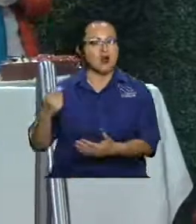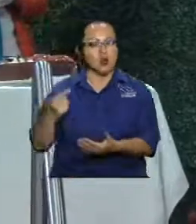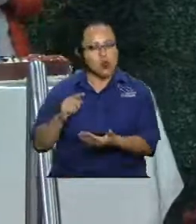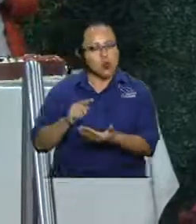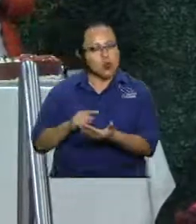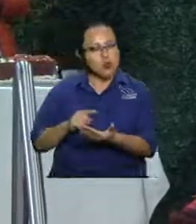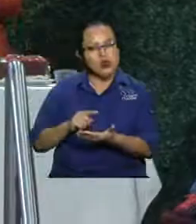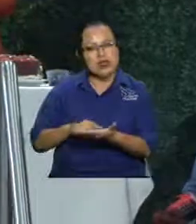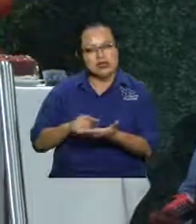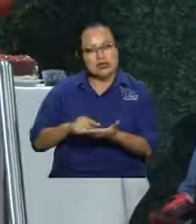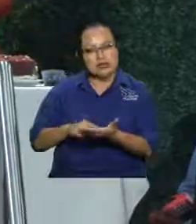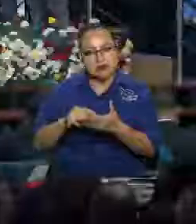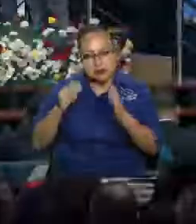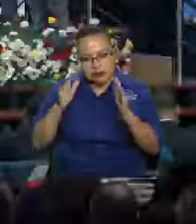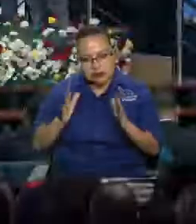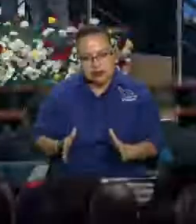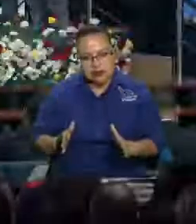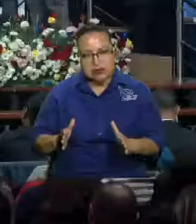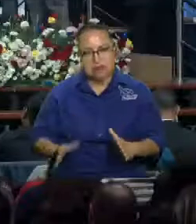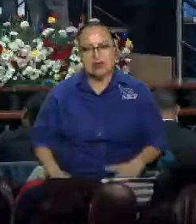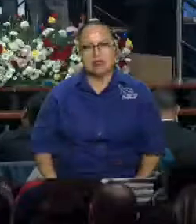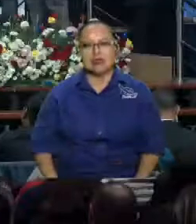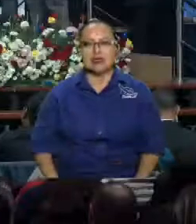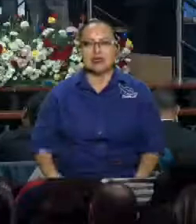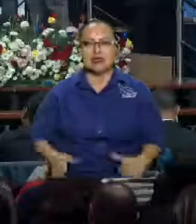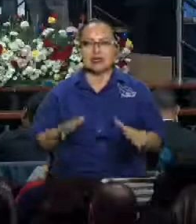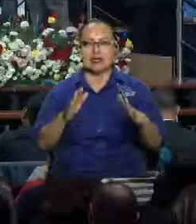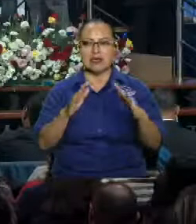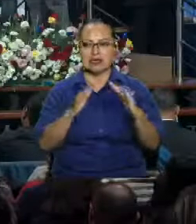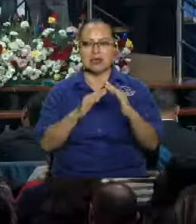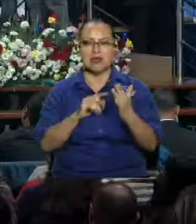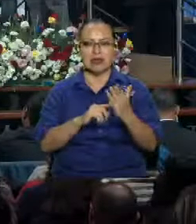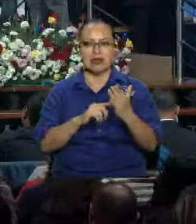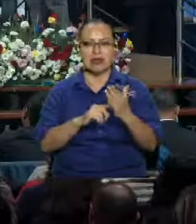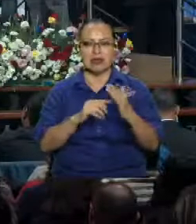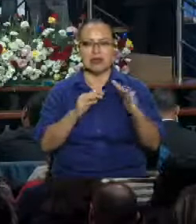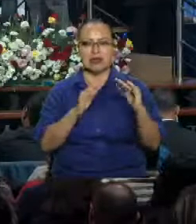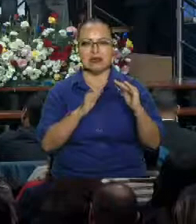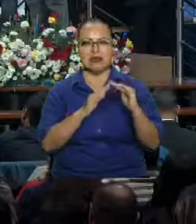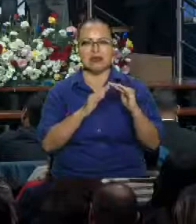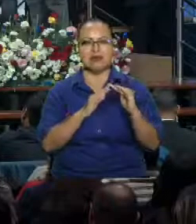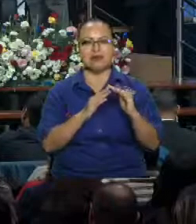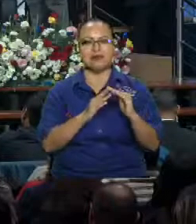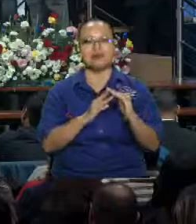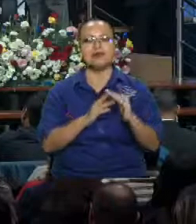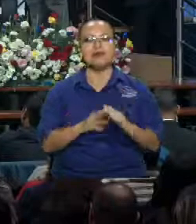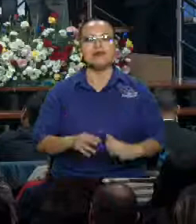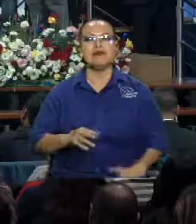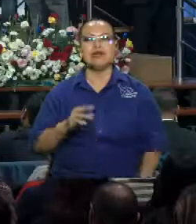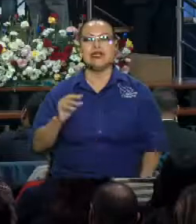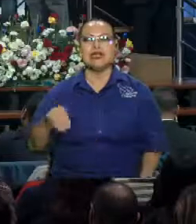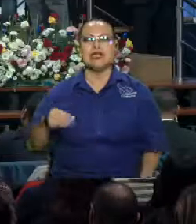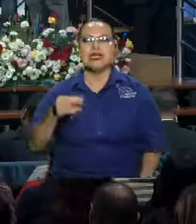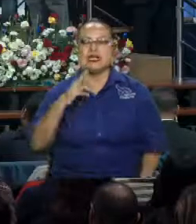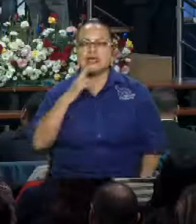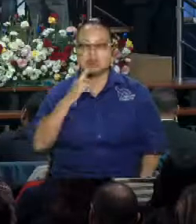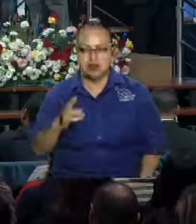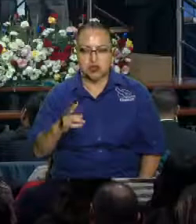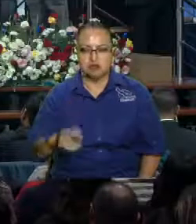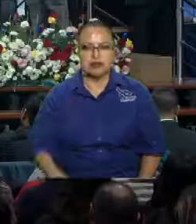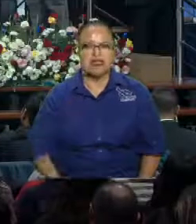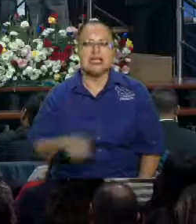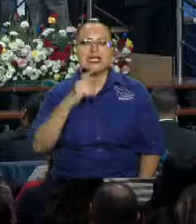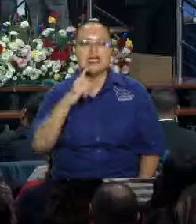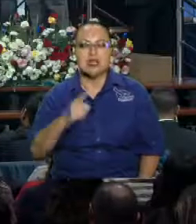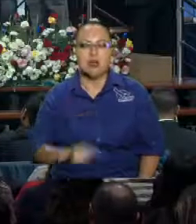sus dos hijos? Y entonces ella fue con el profeta le dijo qué tenía que hacer. ¿Y qué le contestó ya cuando ella tuvo dinero? ¿Qué le